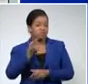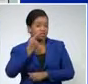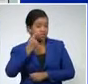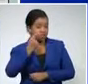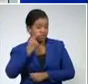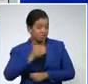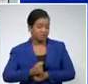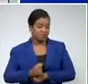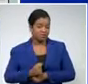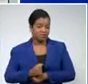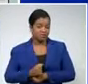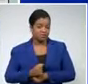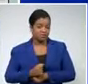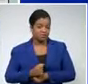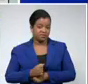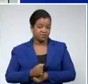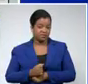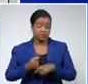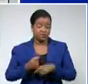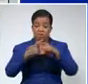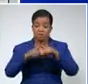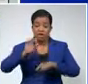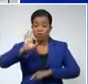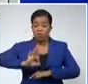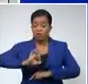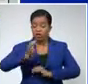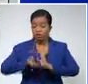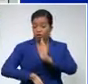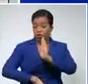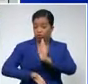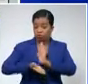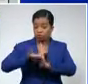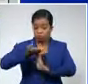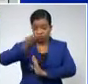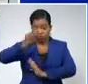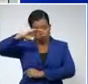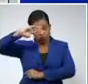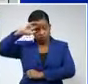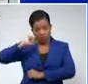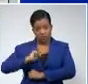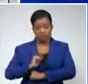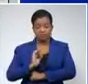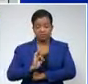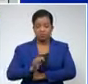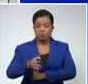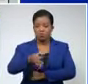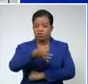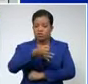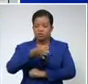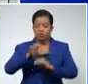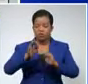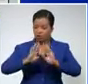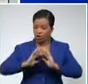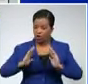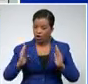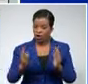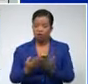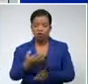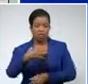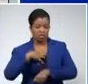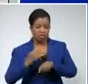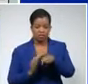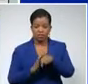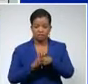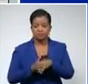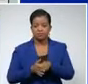formas, con la tasa más elevada de Cuba y con una dispersión de todos sus municipios. Habana Vieja, San